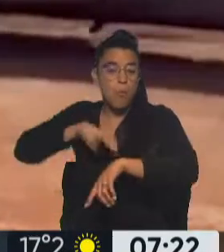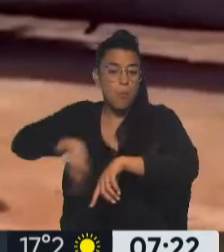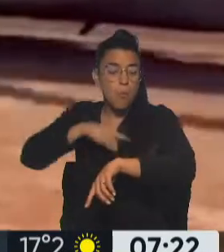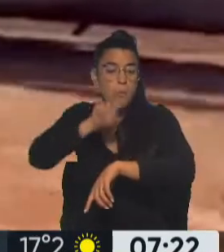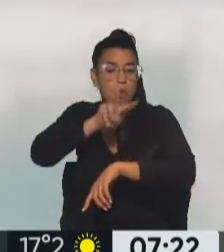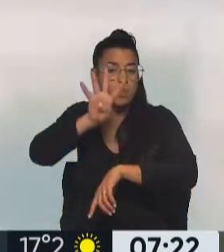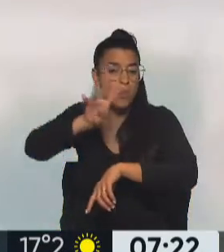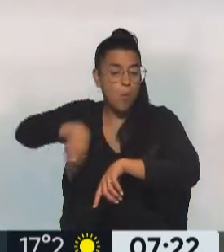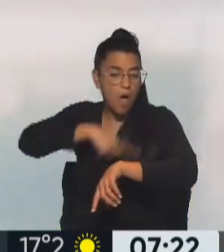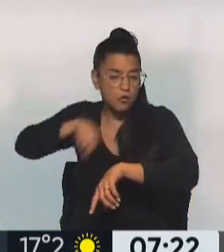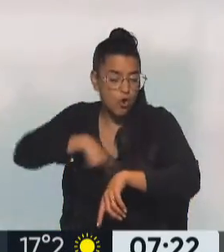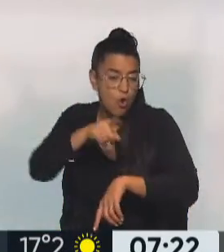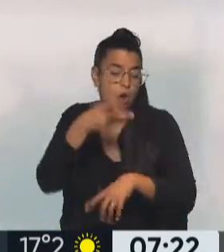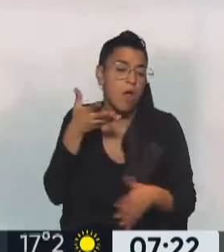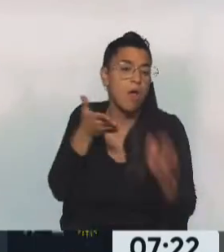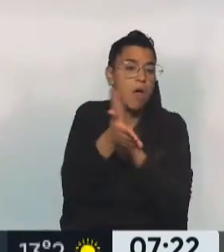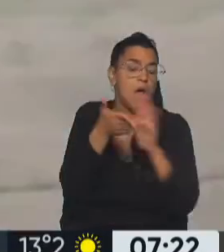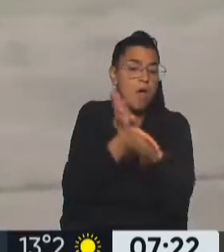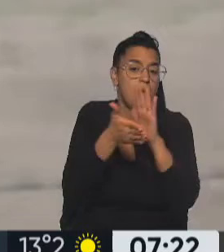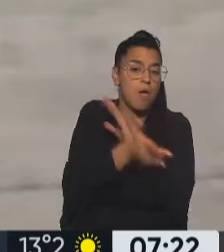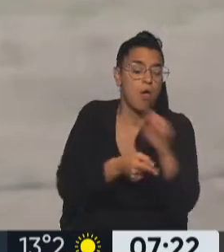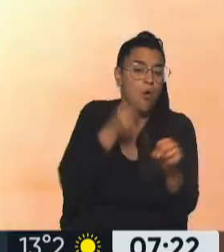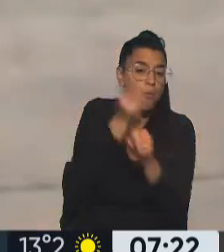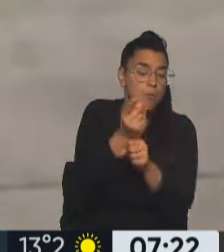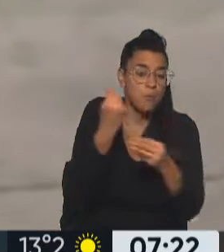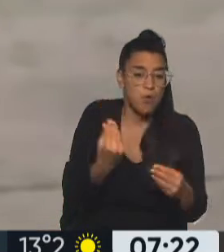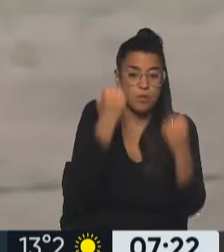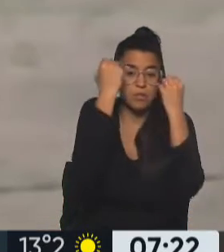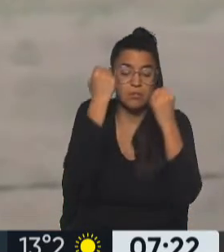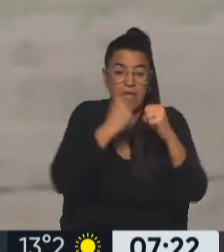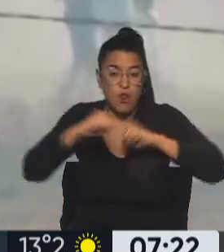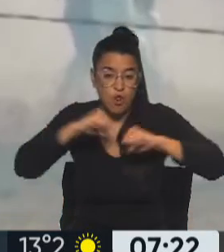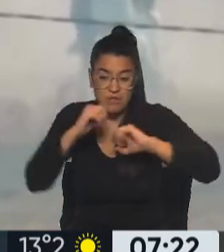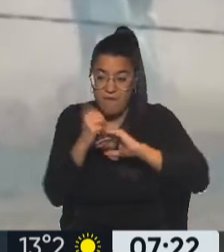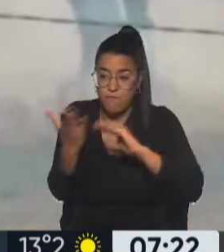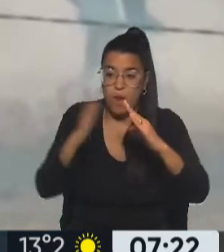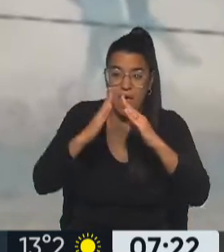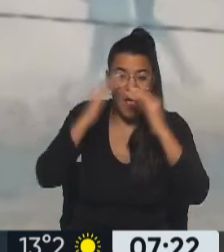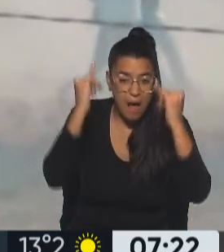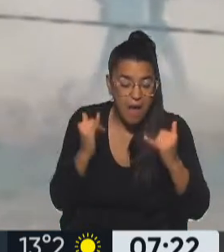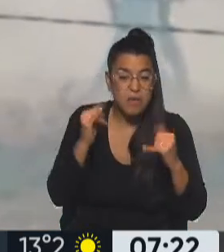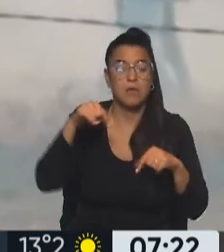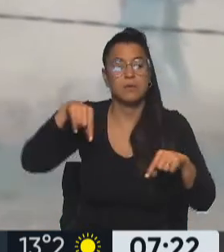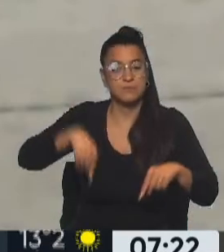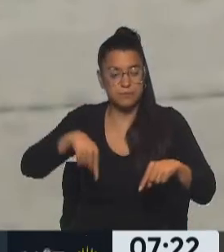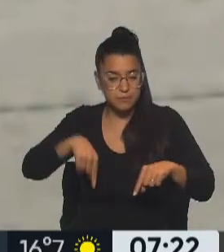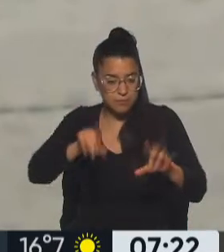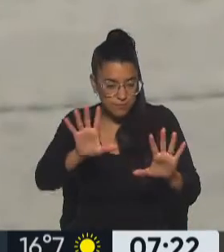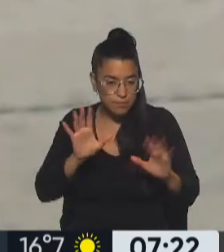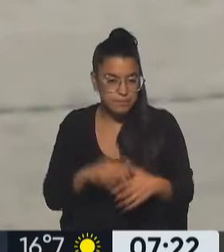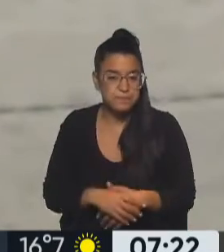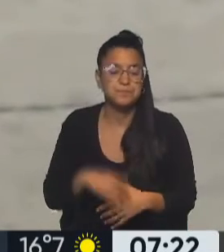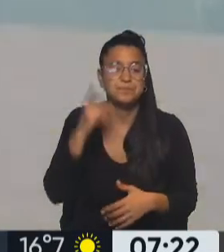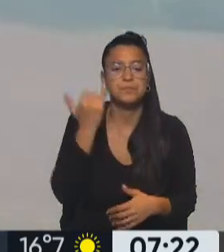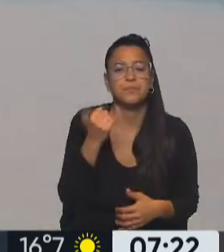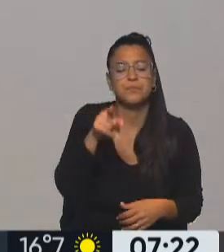sin poder salir porque los terroristas estaban fuera de la casa. Ahora, acá estamos, y acá entro quizás en